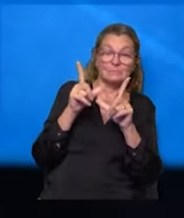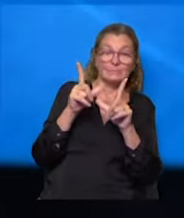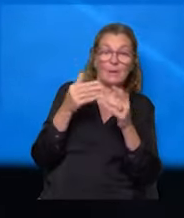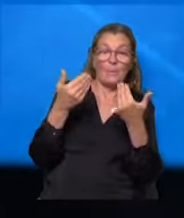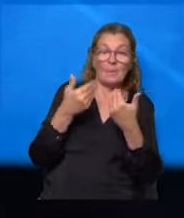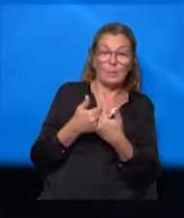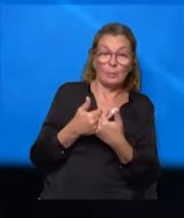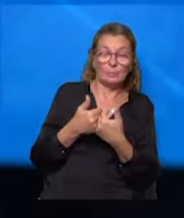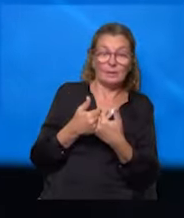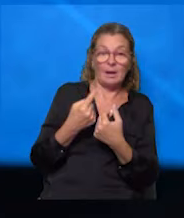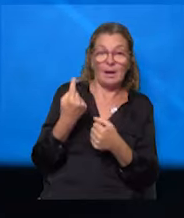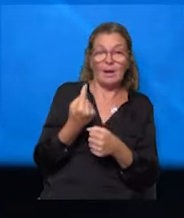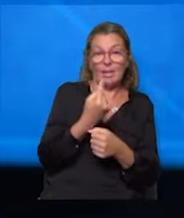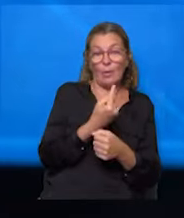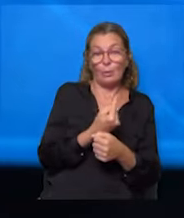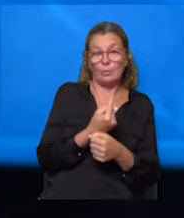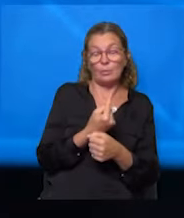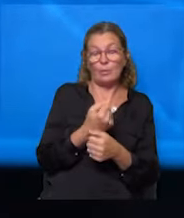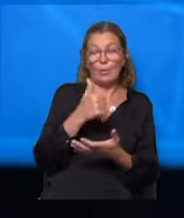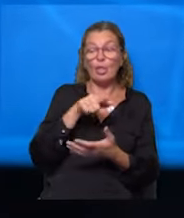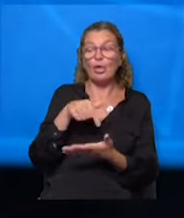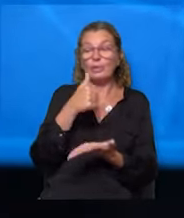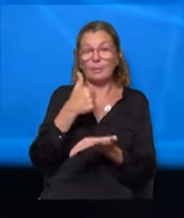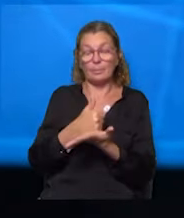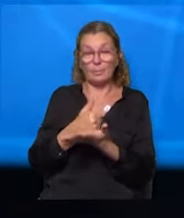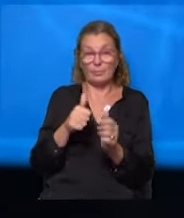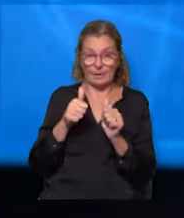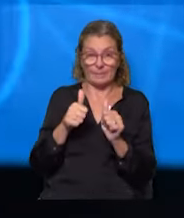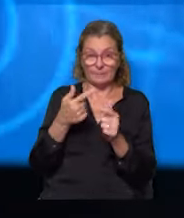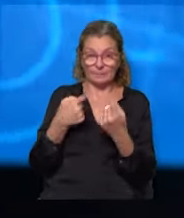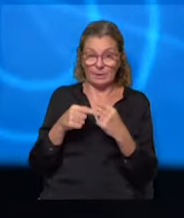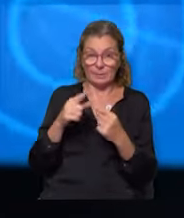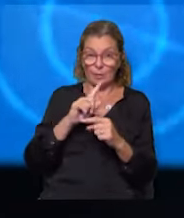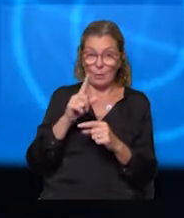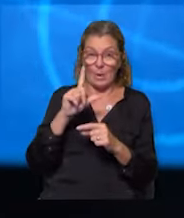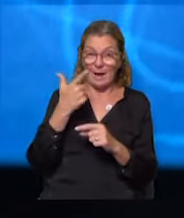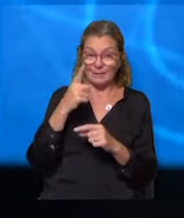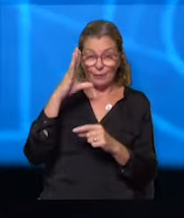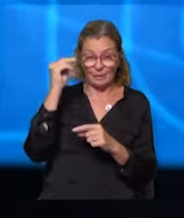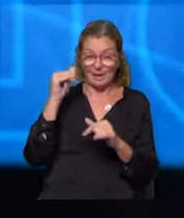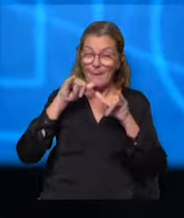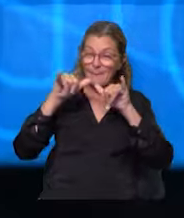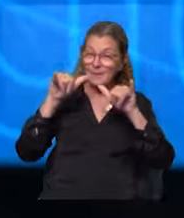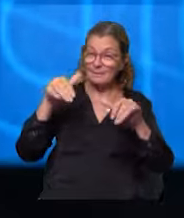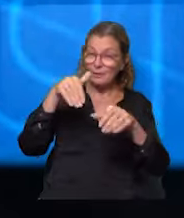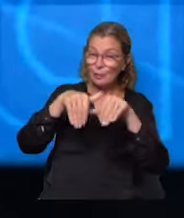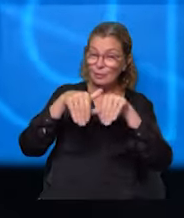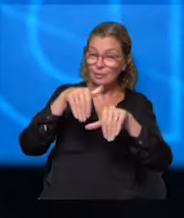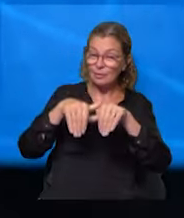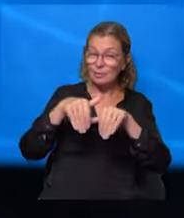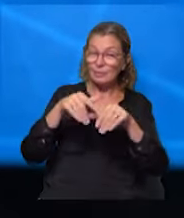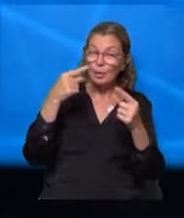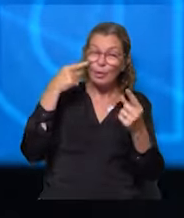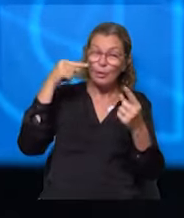pregunte a cada uno de nosotros el posicionamiento muy bien pero no hay que olvidar que la campaña electoral tiene que